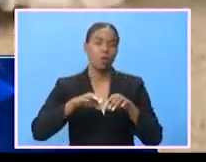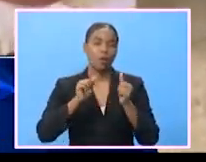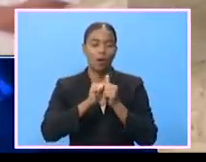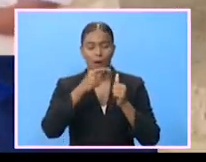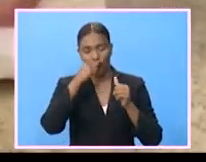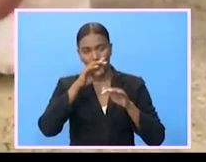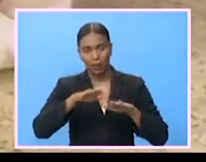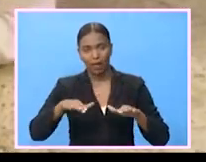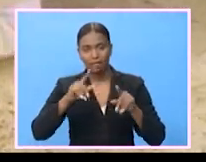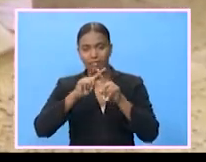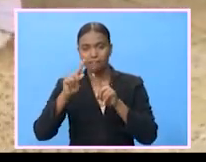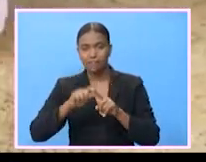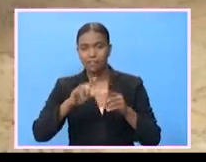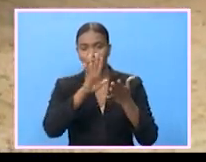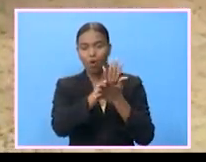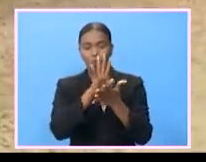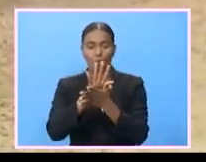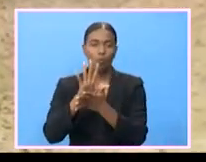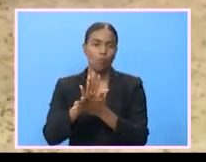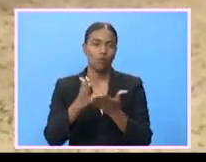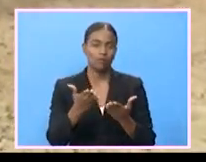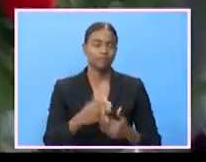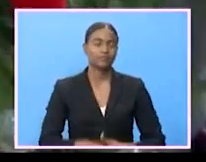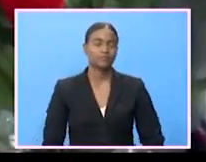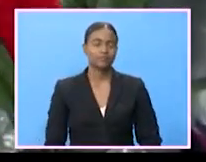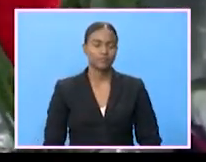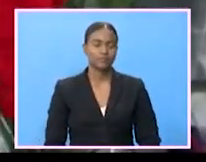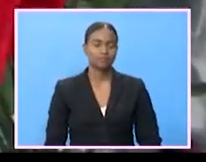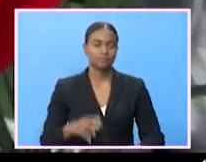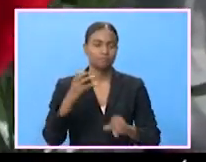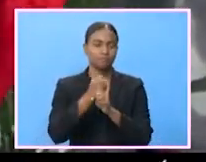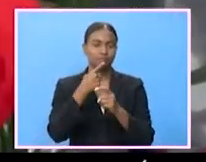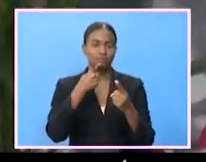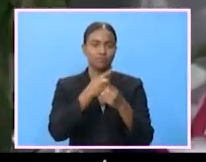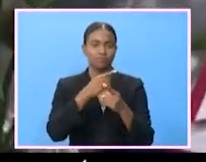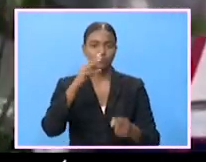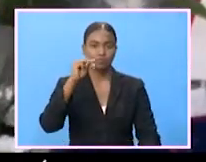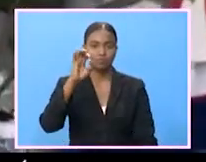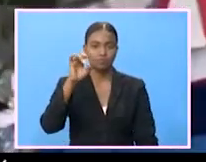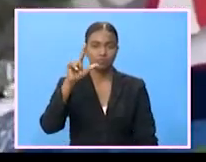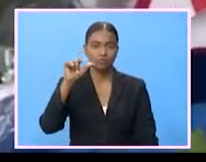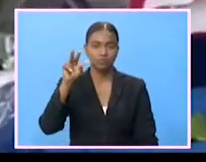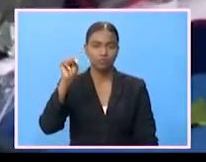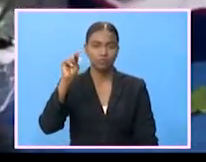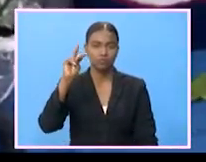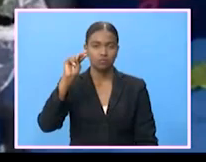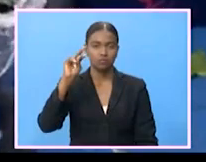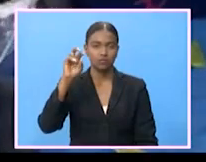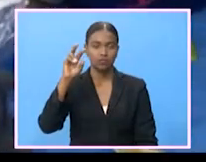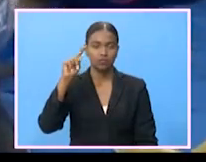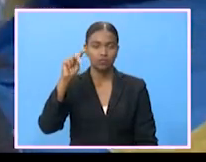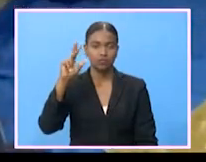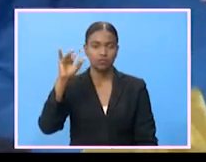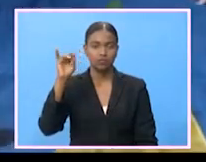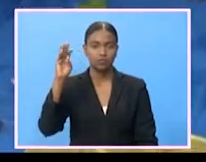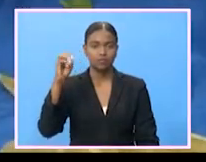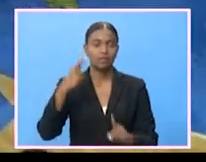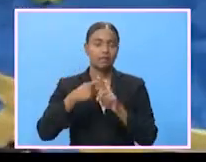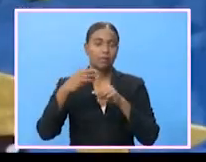y niñas de diferentes centros educativos. Para 4RD Noticias, en